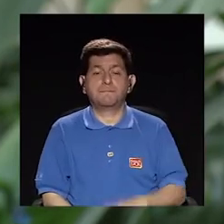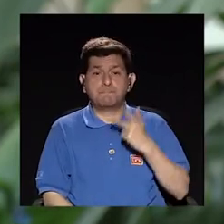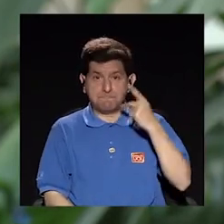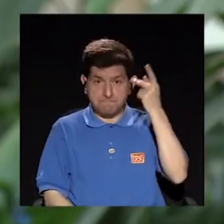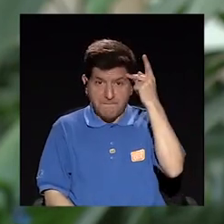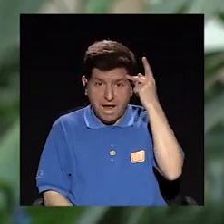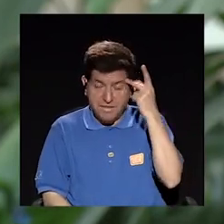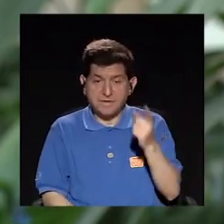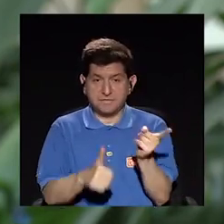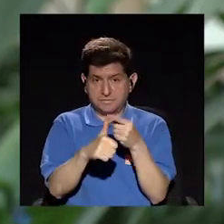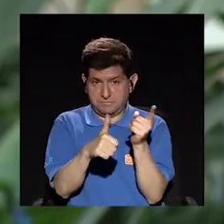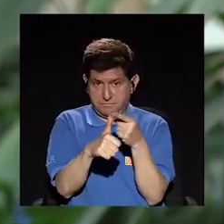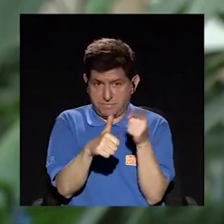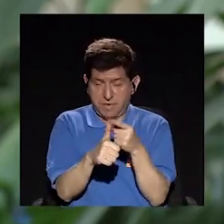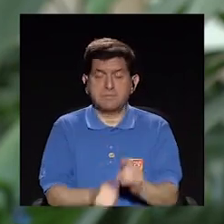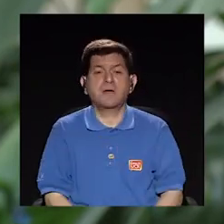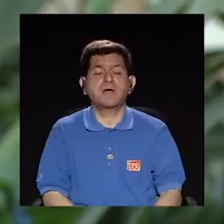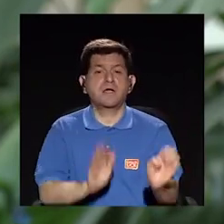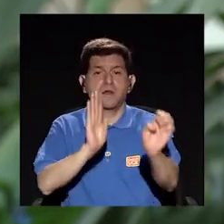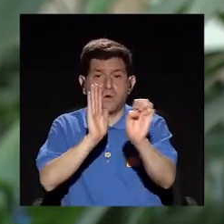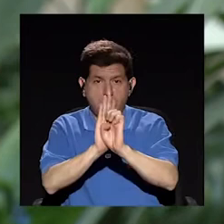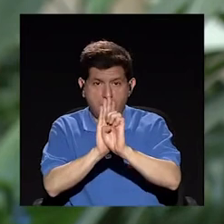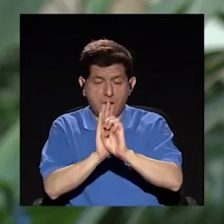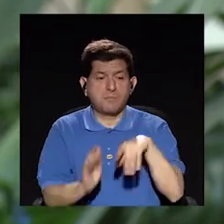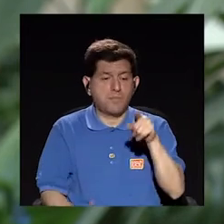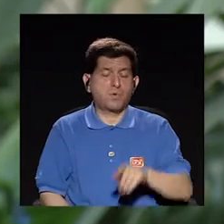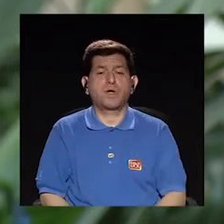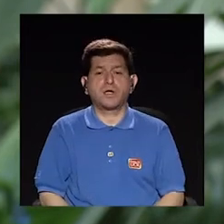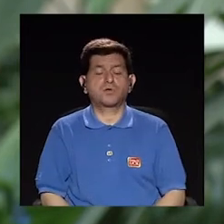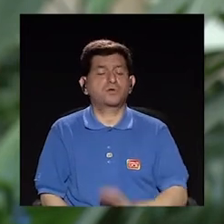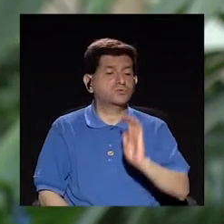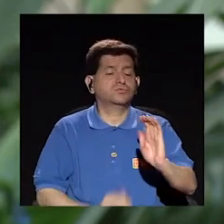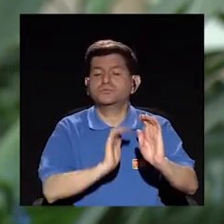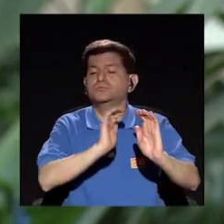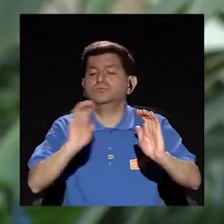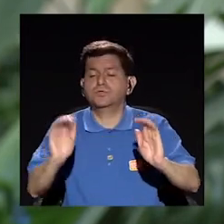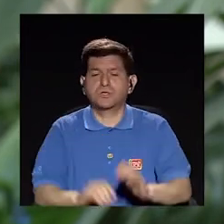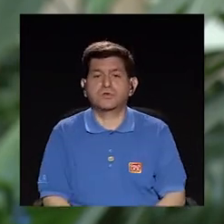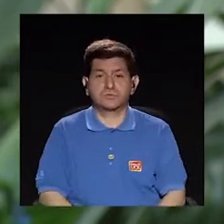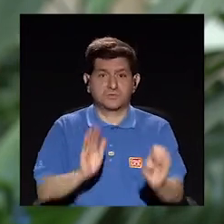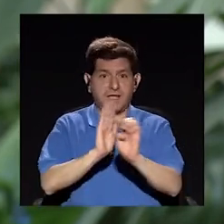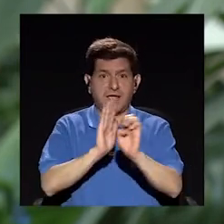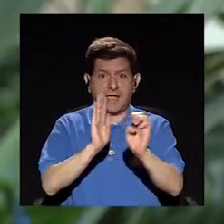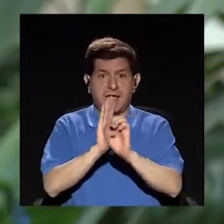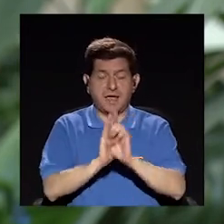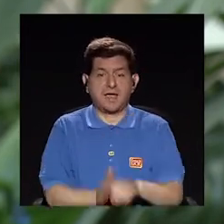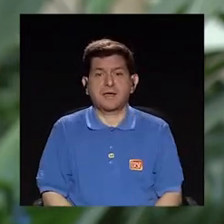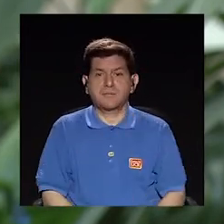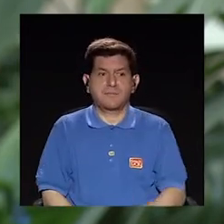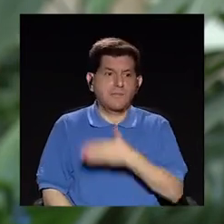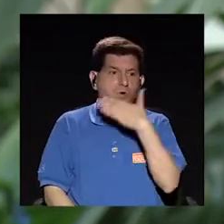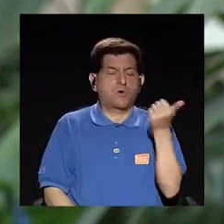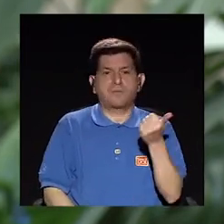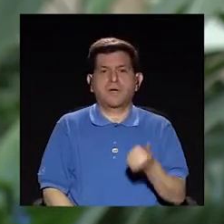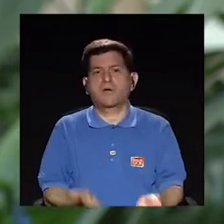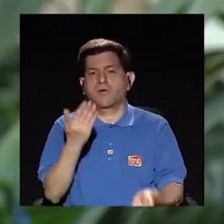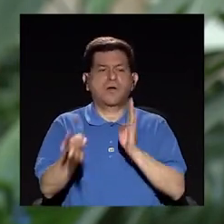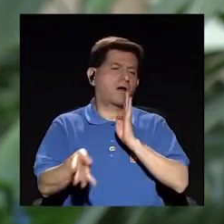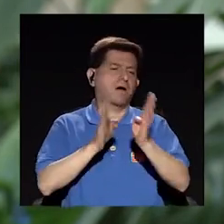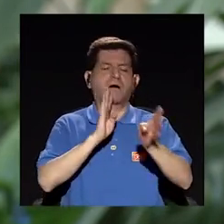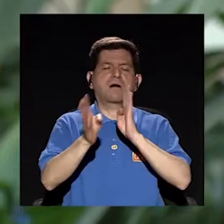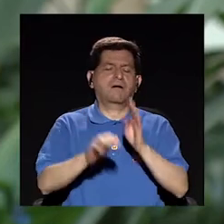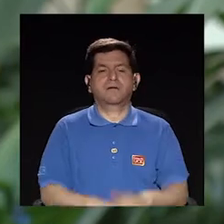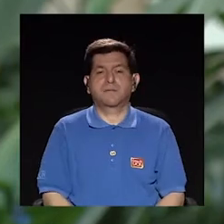los padres de familia, número uno, con el ejemplo desde que son muy pequeños, ¿verdad? Uh-huh. El ejemplo a veces habla más que 1000 palabras.